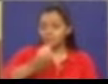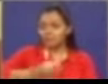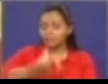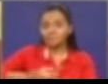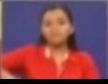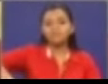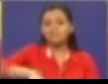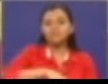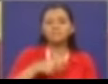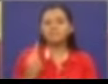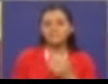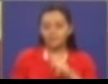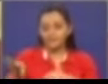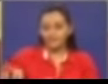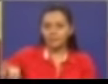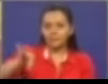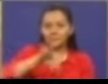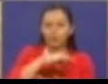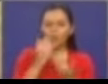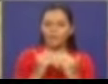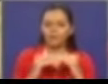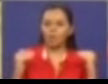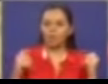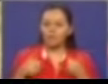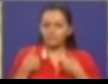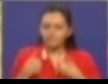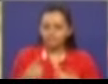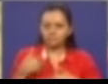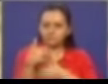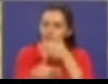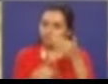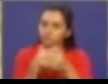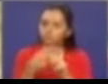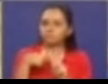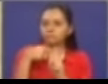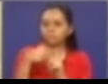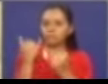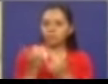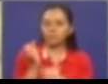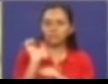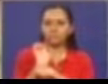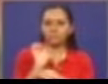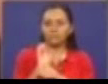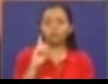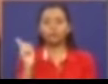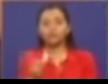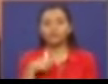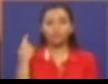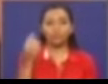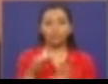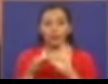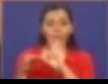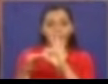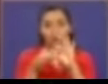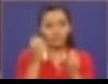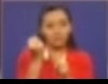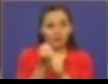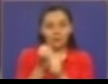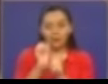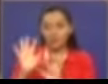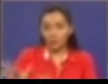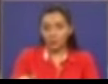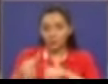multiplicar semillas de categoría inicial para sacar adelante a nuestro país. Entonces, mis queridos compañeros agricultores,